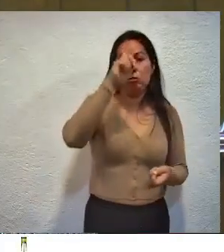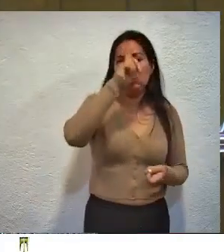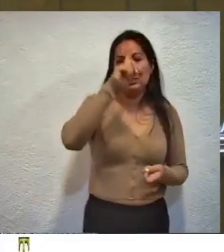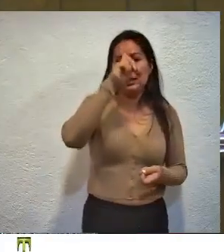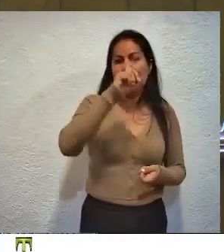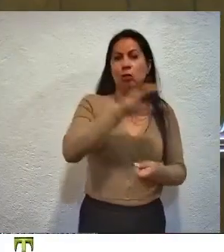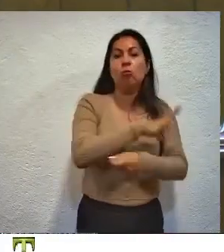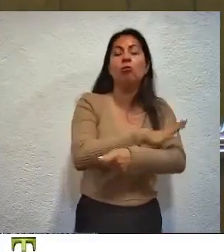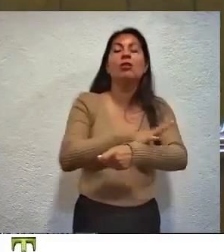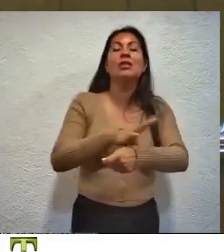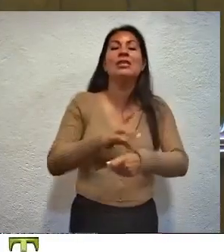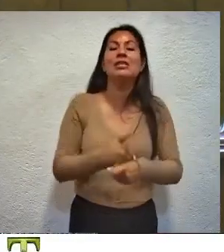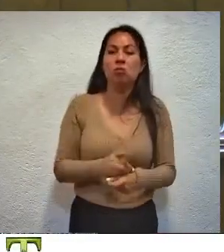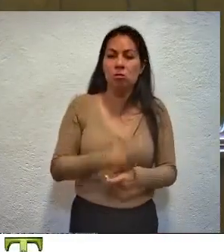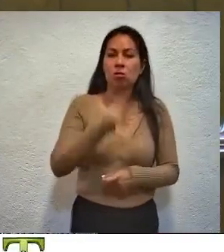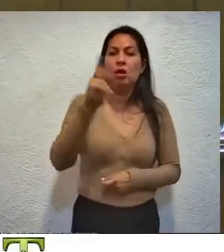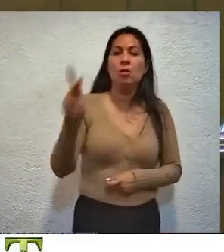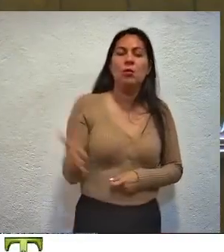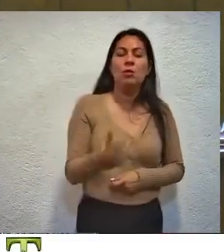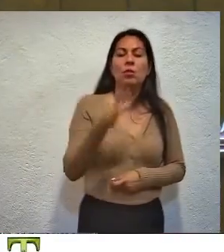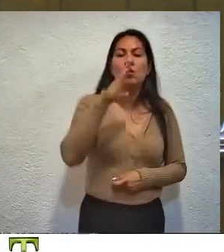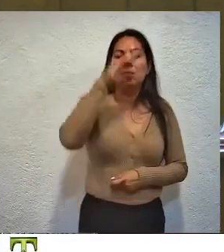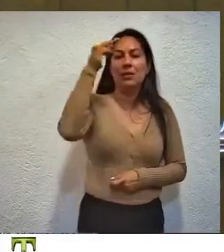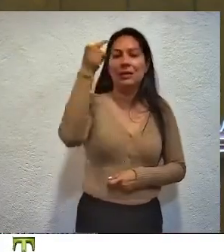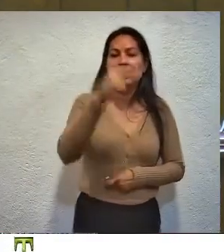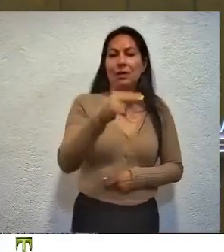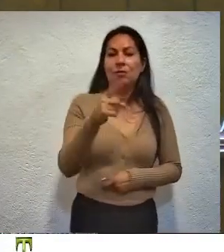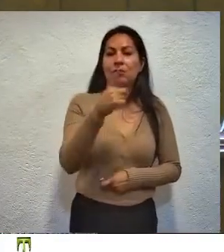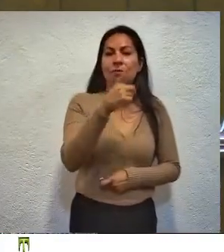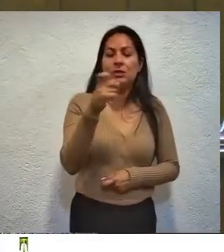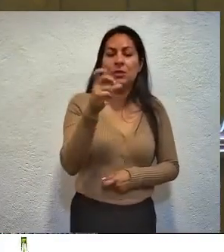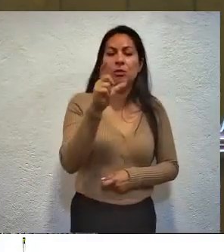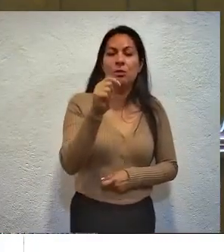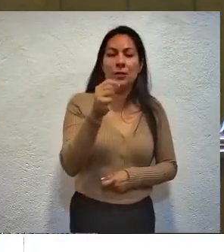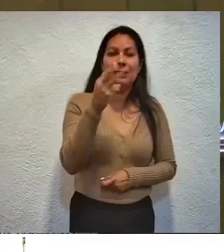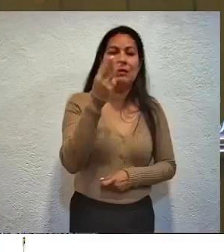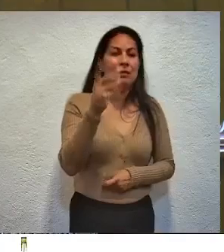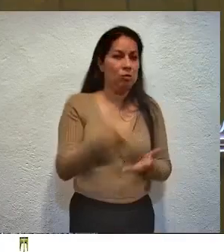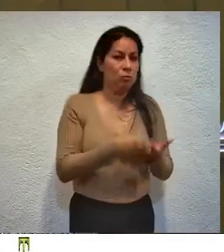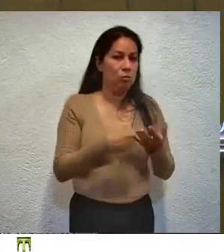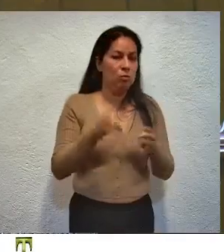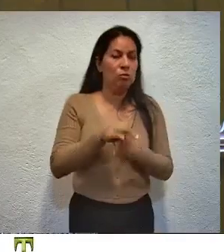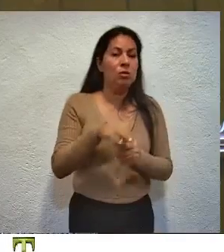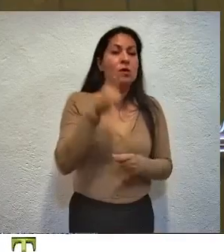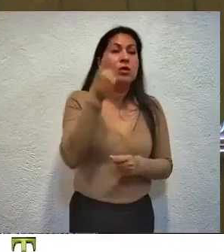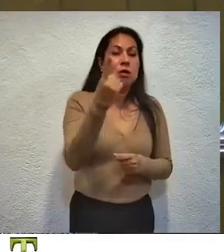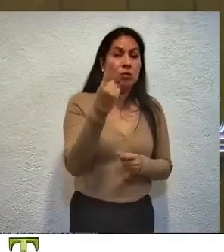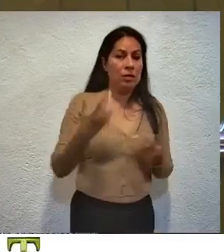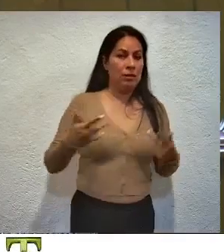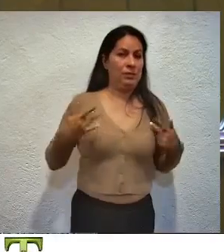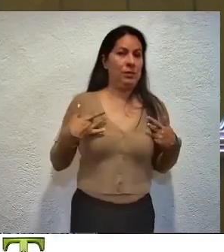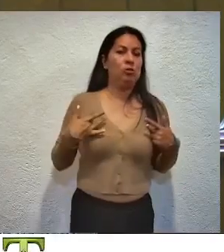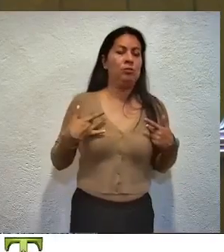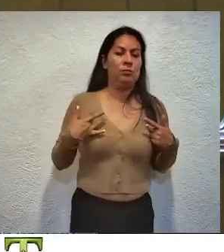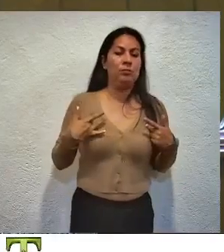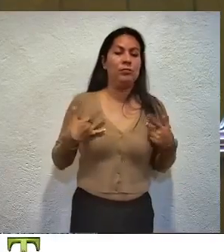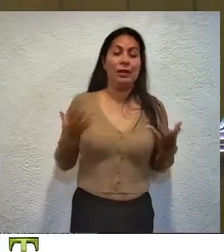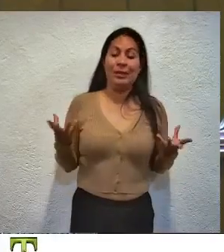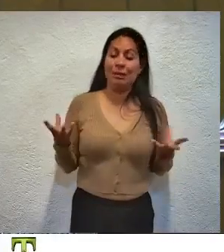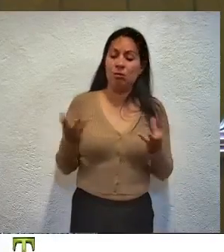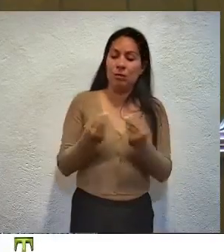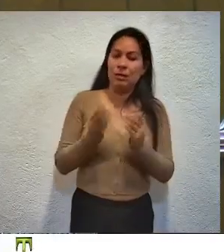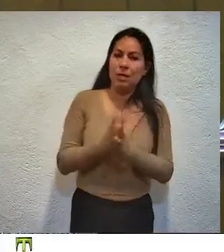y coordinación al pueblo afromexicano, 123 votos y una abstención. El total